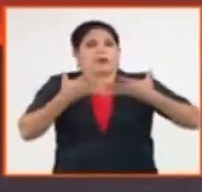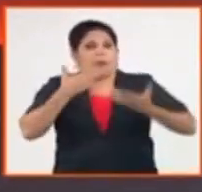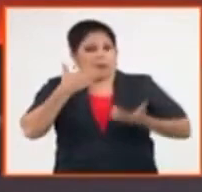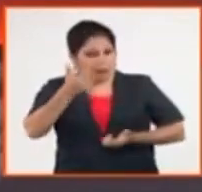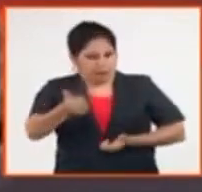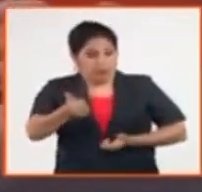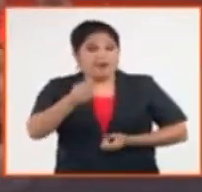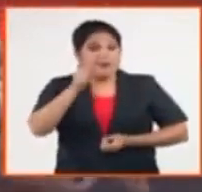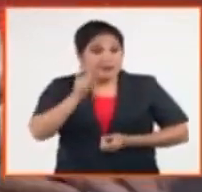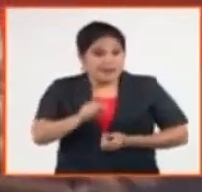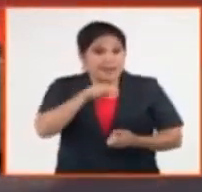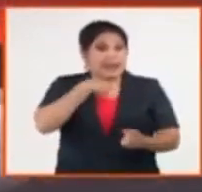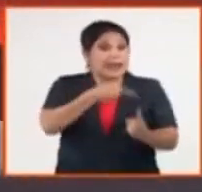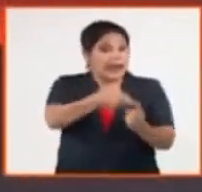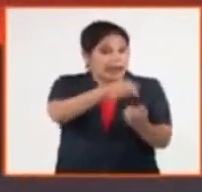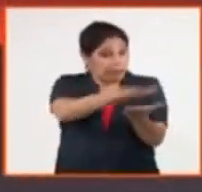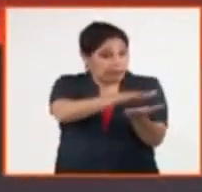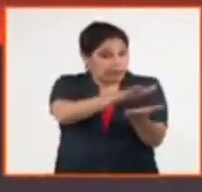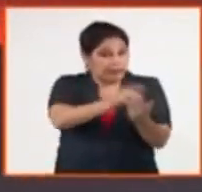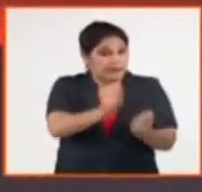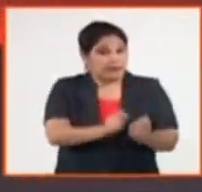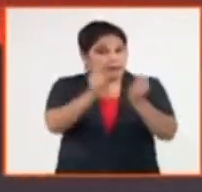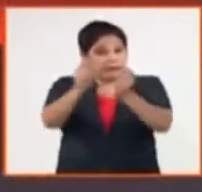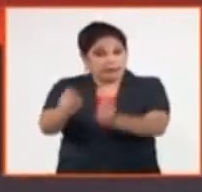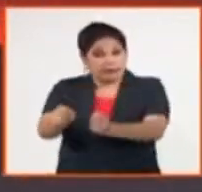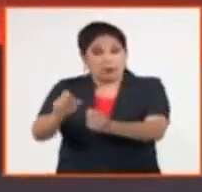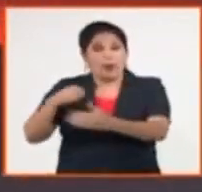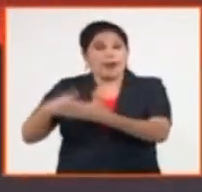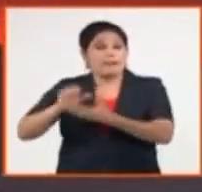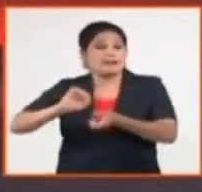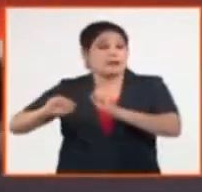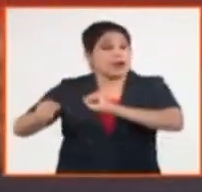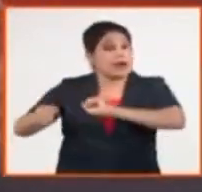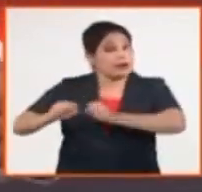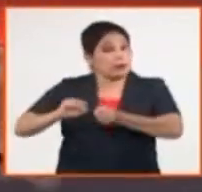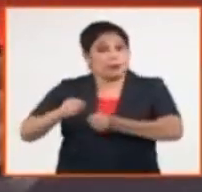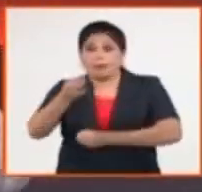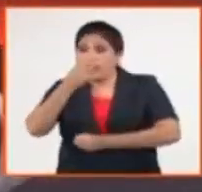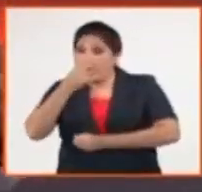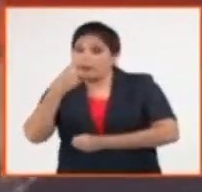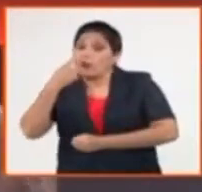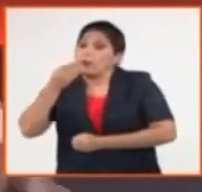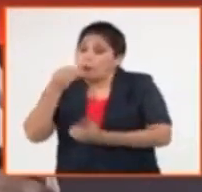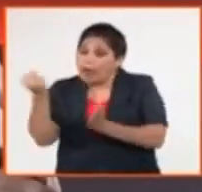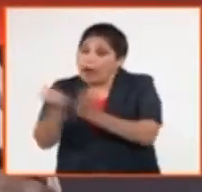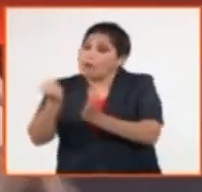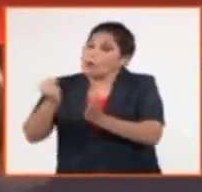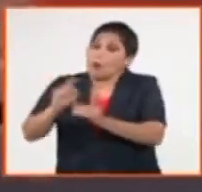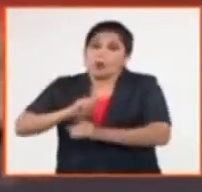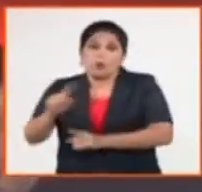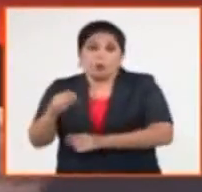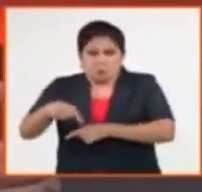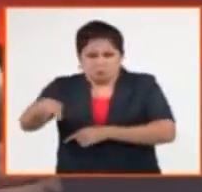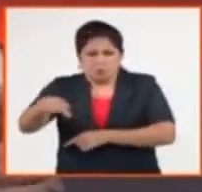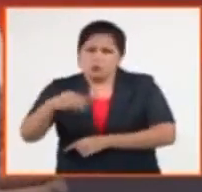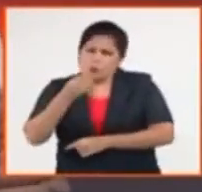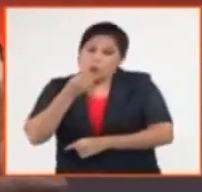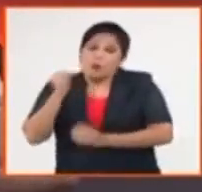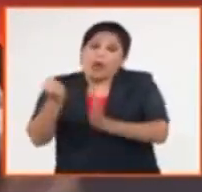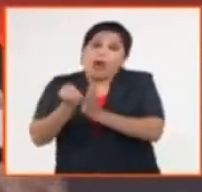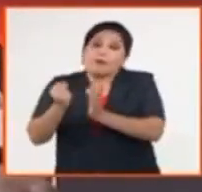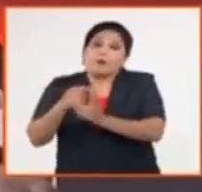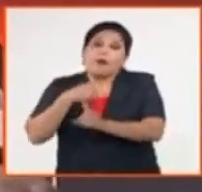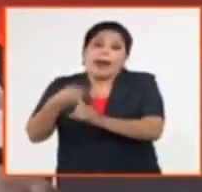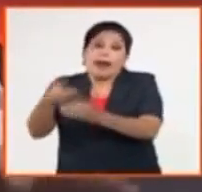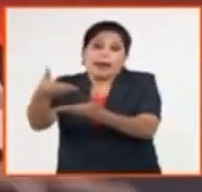ese expediente se entregó a la Agencia Reguladora Cubana, al CEMEC. Bueno, esperamos que quizás en los próximos días ya tengamos el